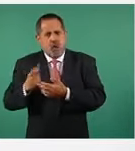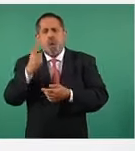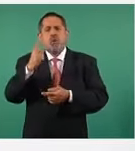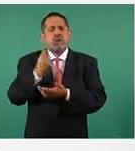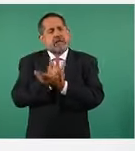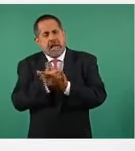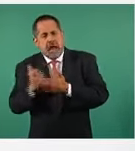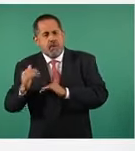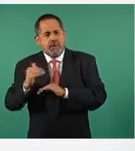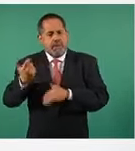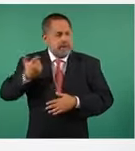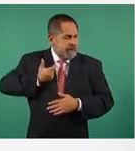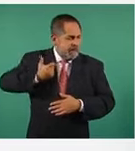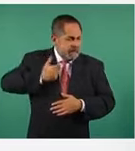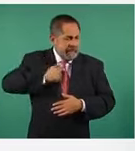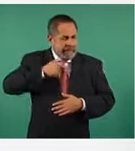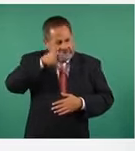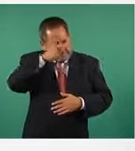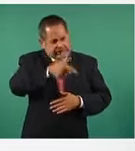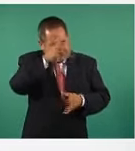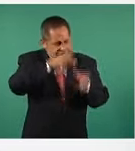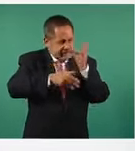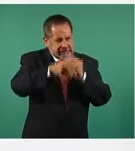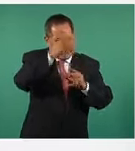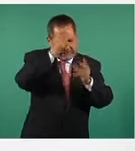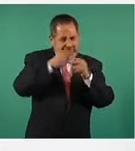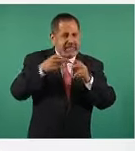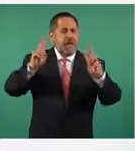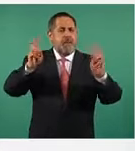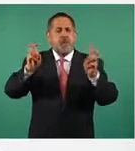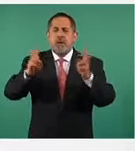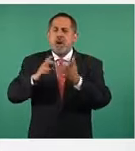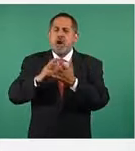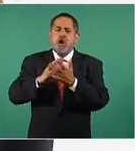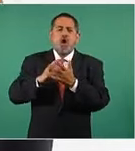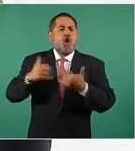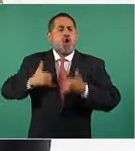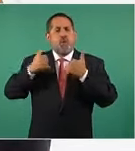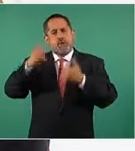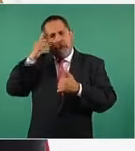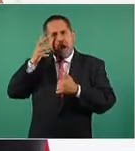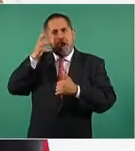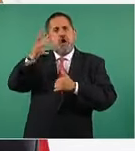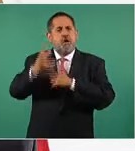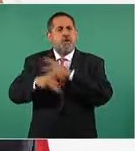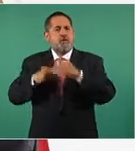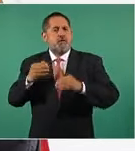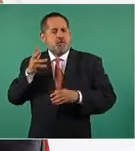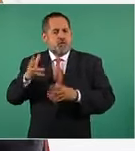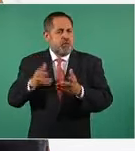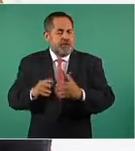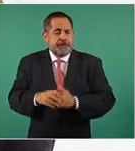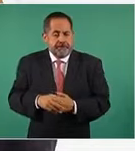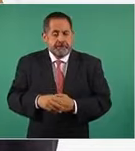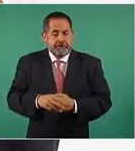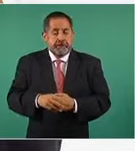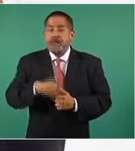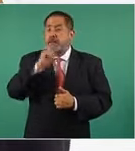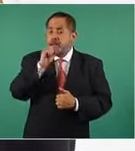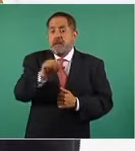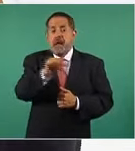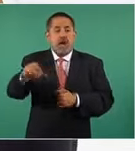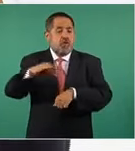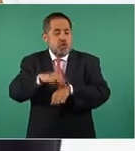mínimo en el programa Jóvenes Construyendo el Futuro. No hemos dejado de pagar a médicos,